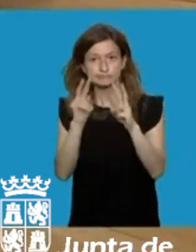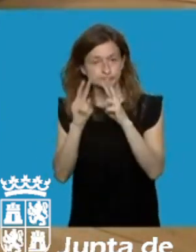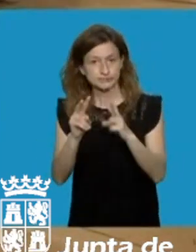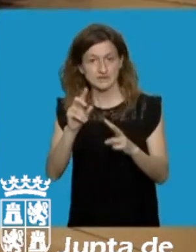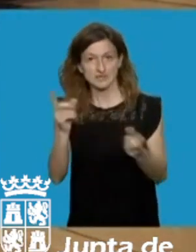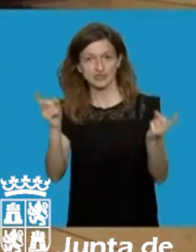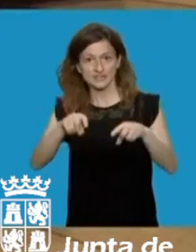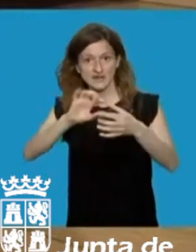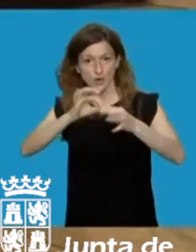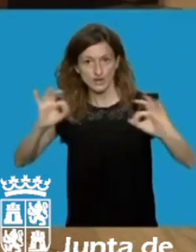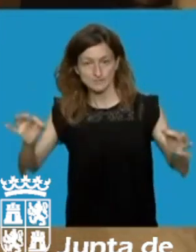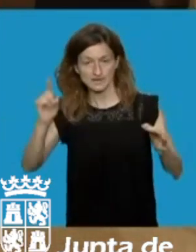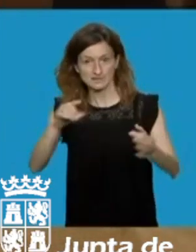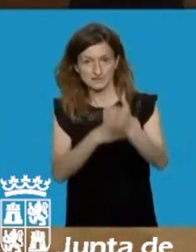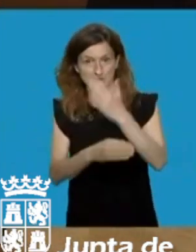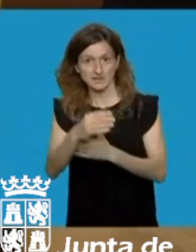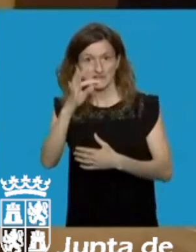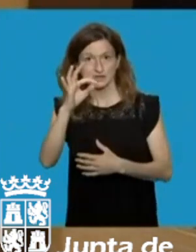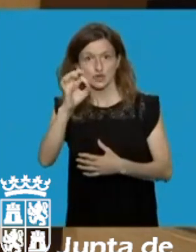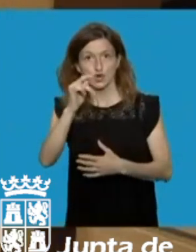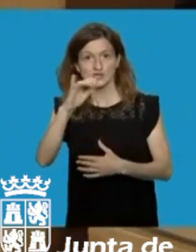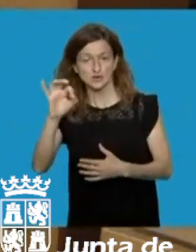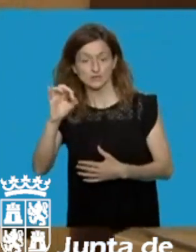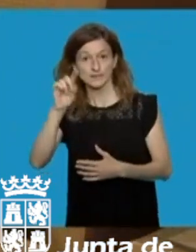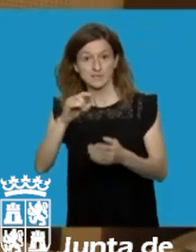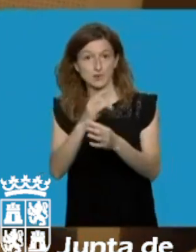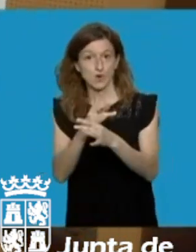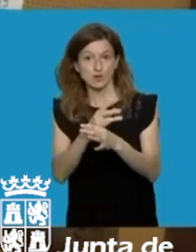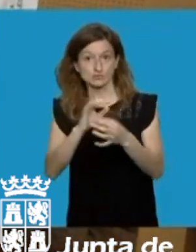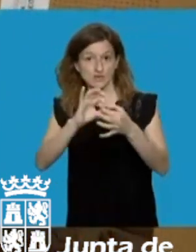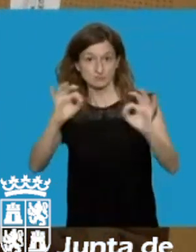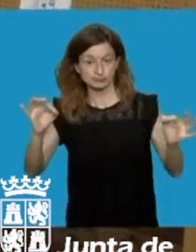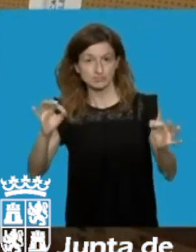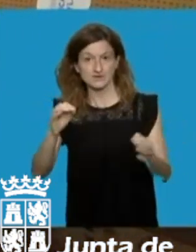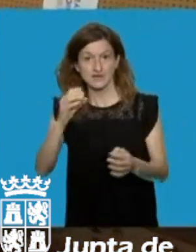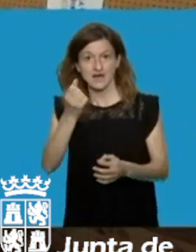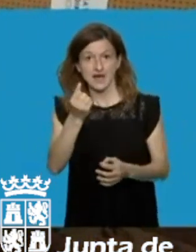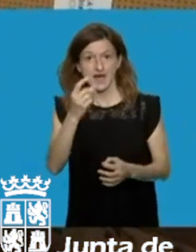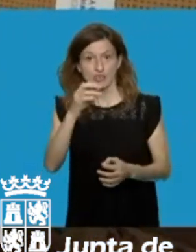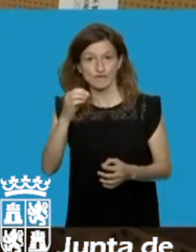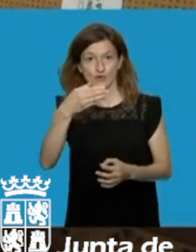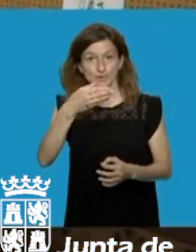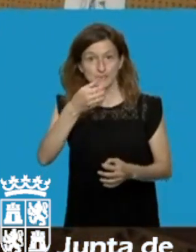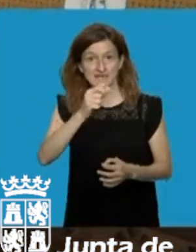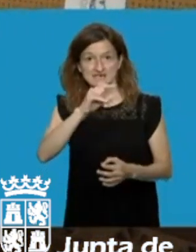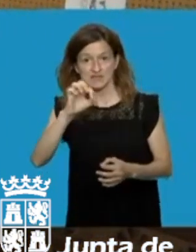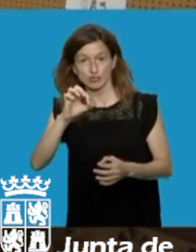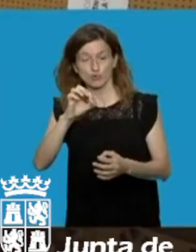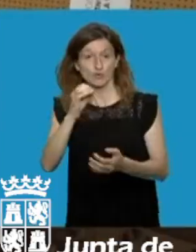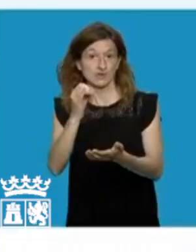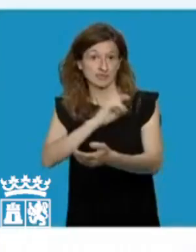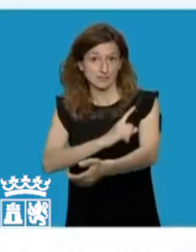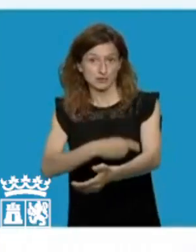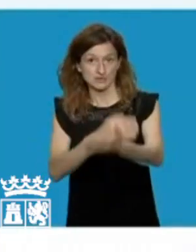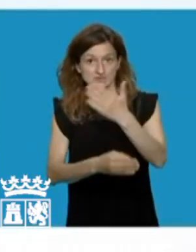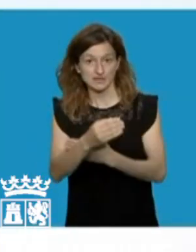en la cita olímpica y paralímpica de Tokio. Los Juegos Paralímpicos aguardan a Adolfo Bellido, Premio Deporte y Discapacidad